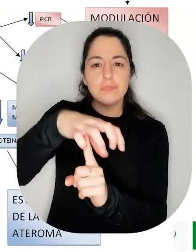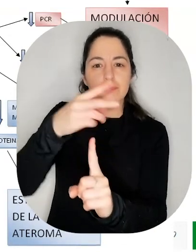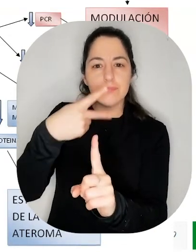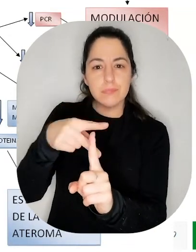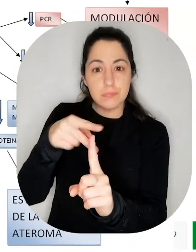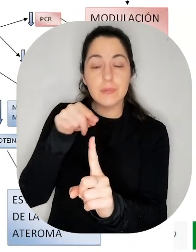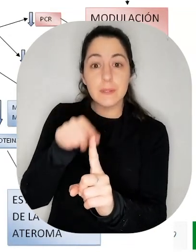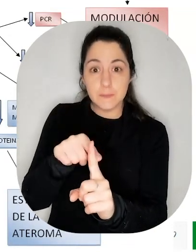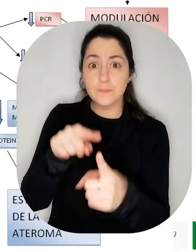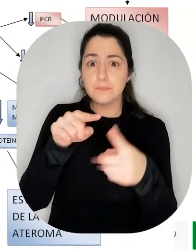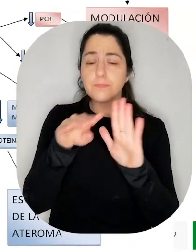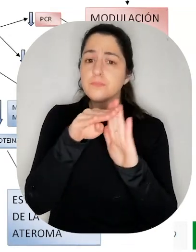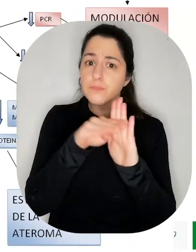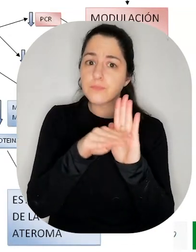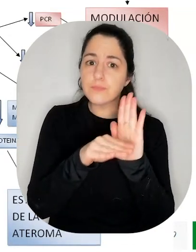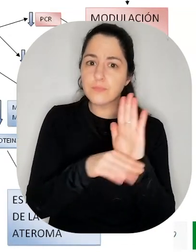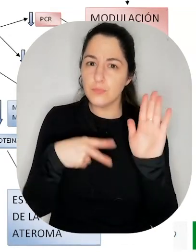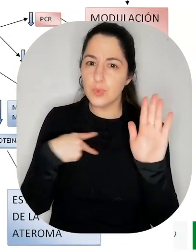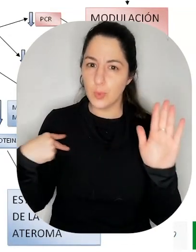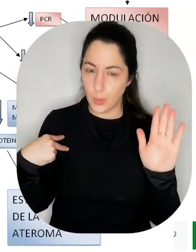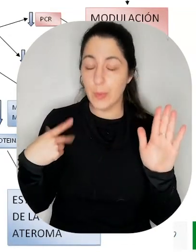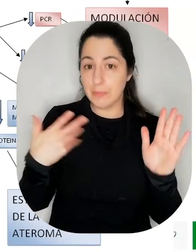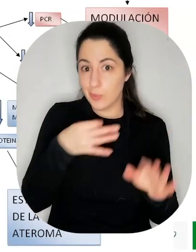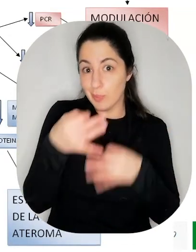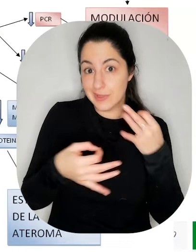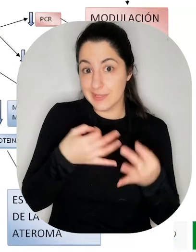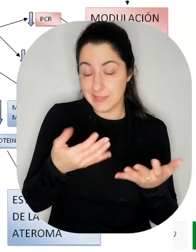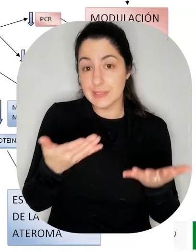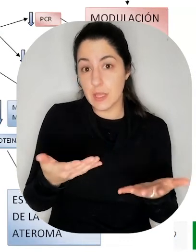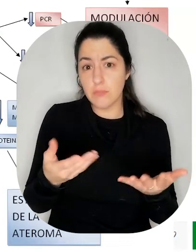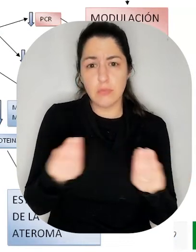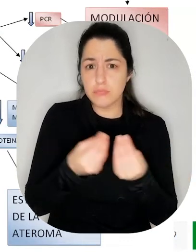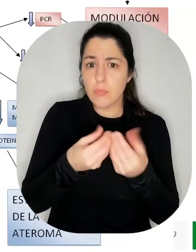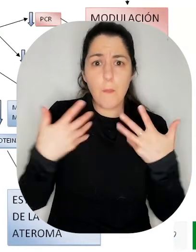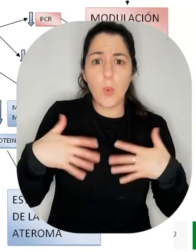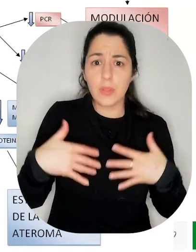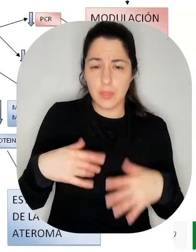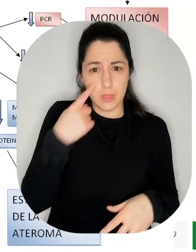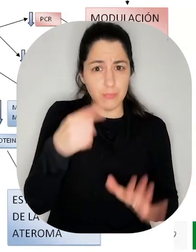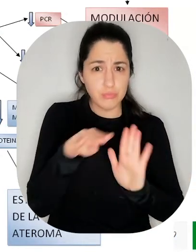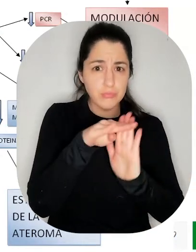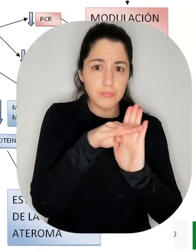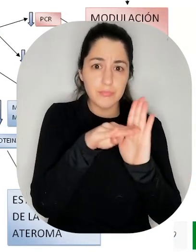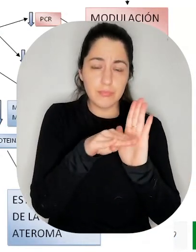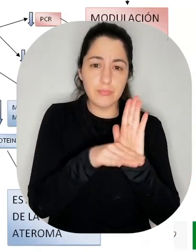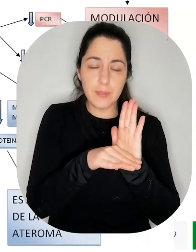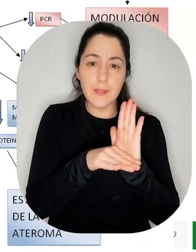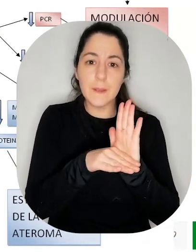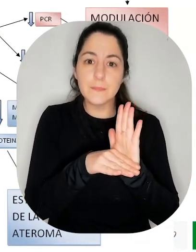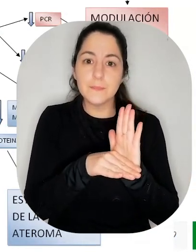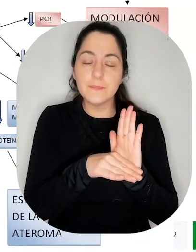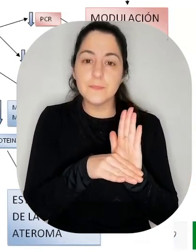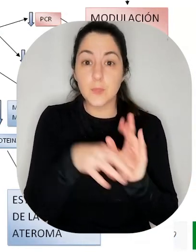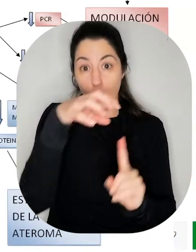Entonces, están los polisacáridos, como los betaglucanos que mencionábamos al principio, la quitina, que es una fuente de fibra muy importante para nuestro